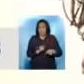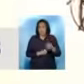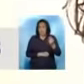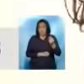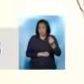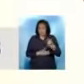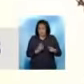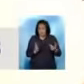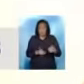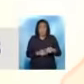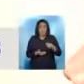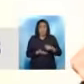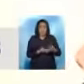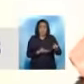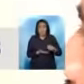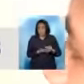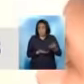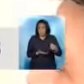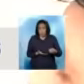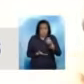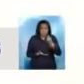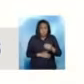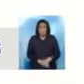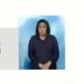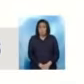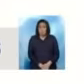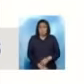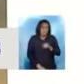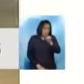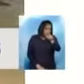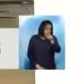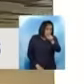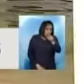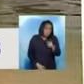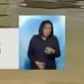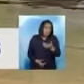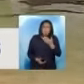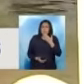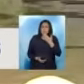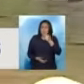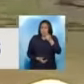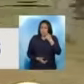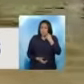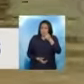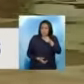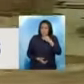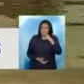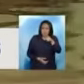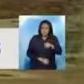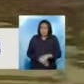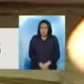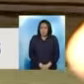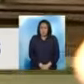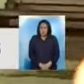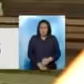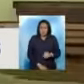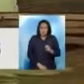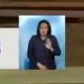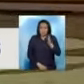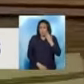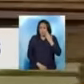dinero para poder solventar su comida, ¿no? Ahí están, ahí por ejemplo, ¿cómo se llama? ¿Quién conoce a la señora que está por aquí? ¿Es su